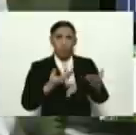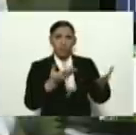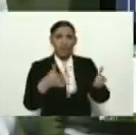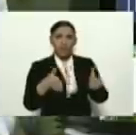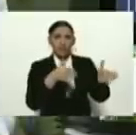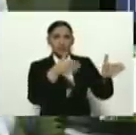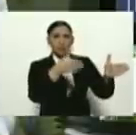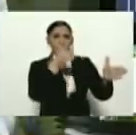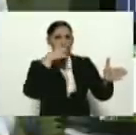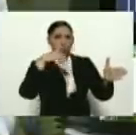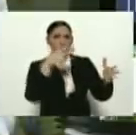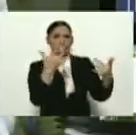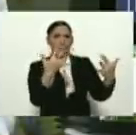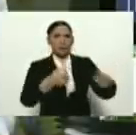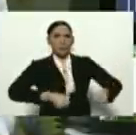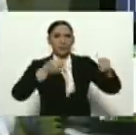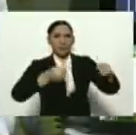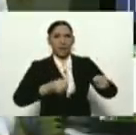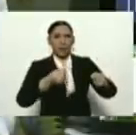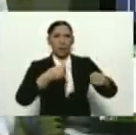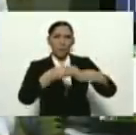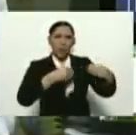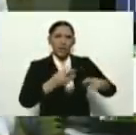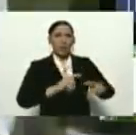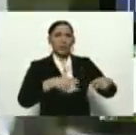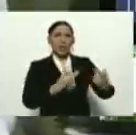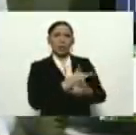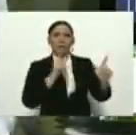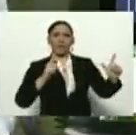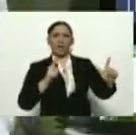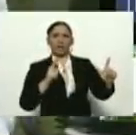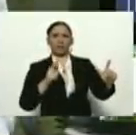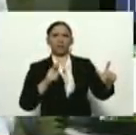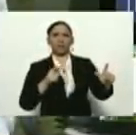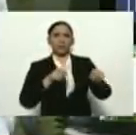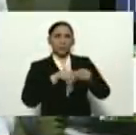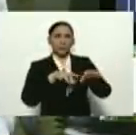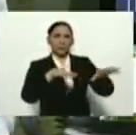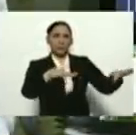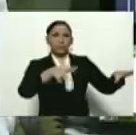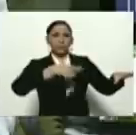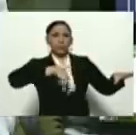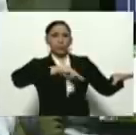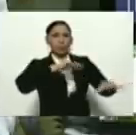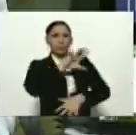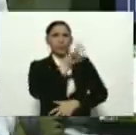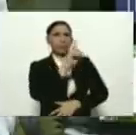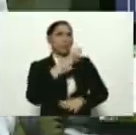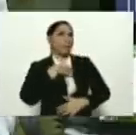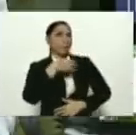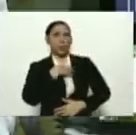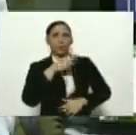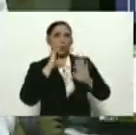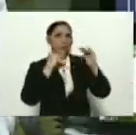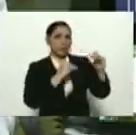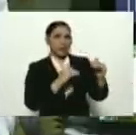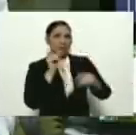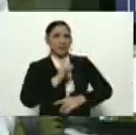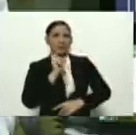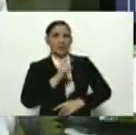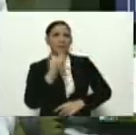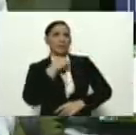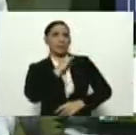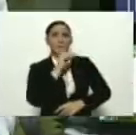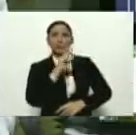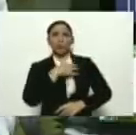mercado. El modelo neoliberal extendido en nuestra región no ha podido atender las necesidades de la pandemia